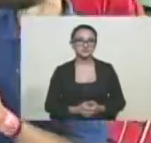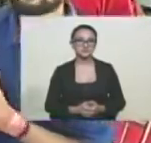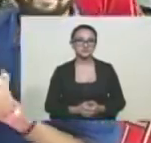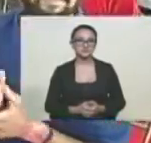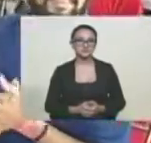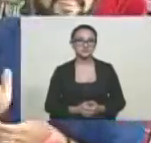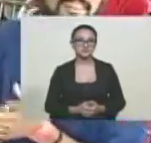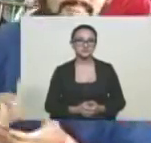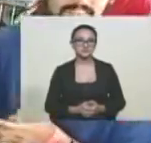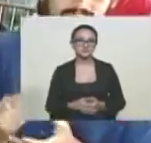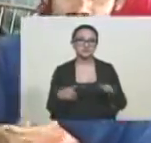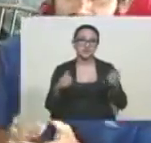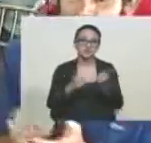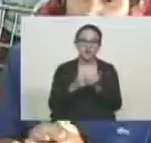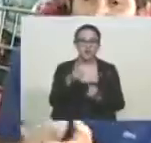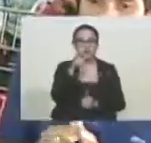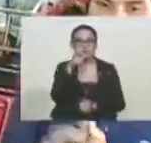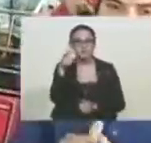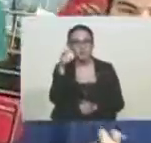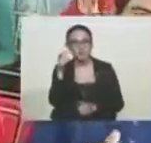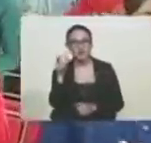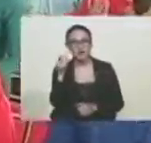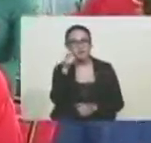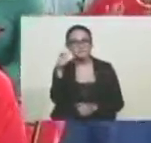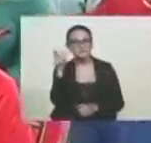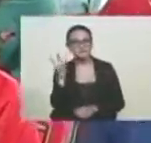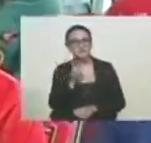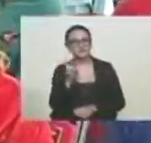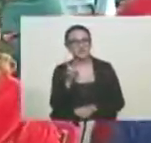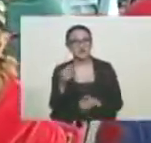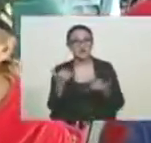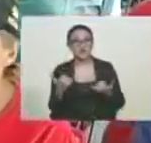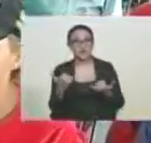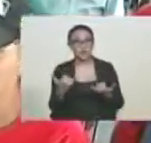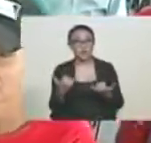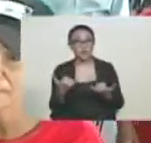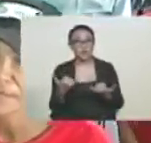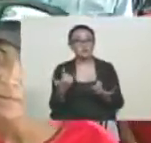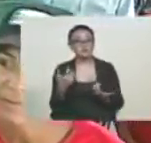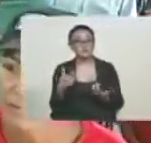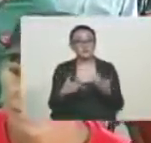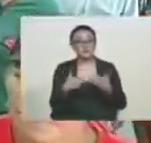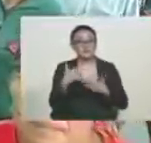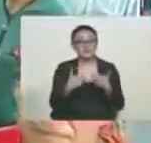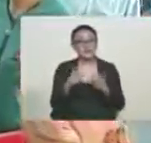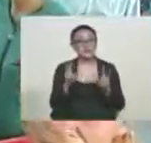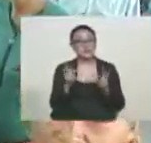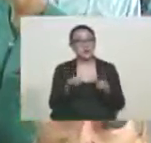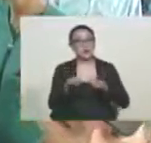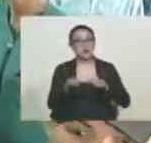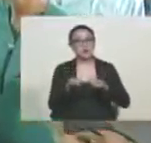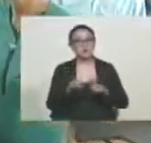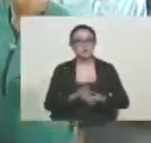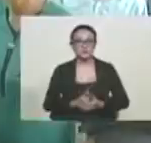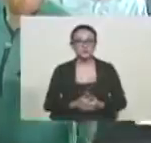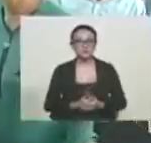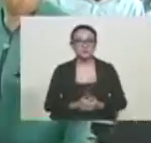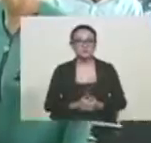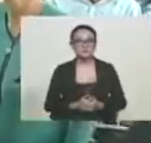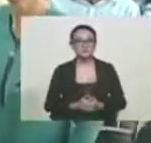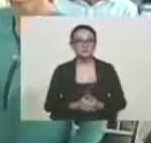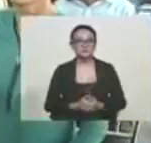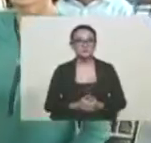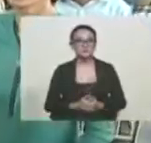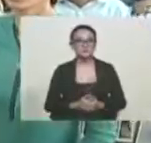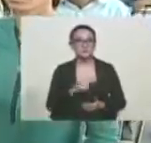a los movimientos campesinos venezolanos en esta actual coyuntura económica. Arbonio. Estoy preguntando a